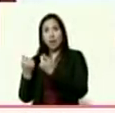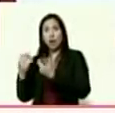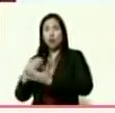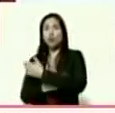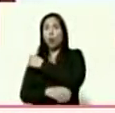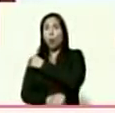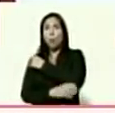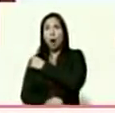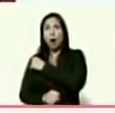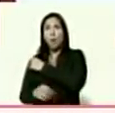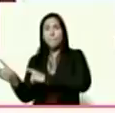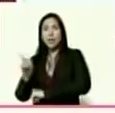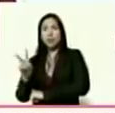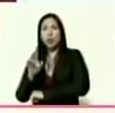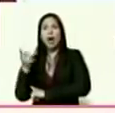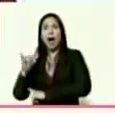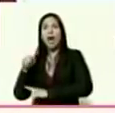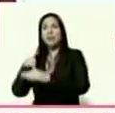está en los bancos de Portugal.